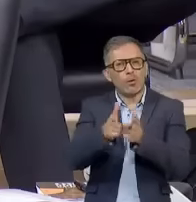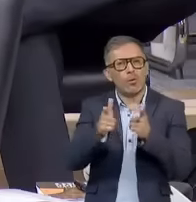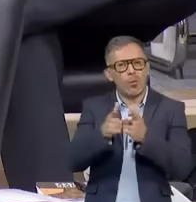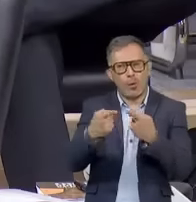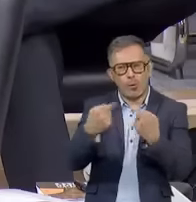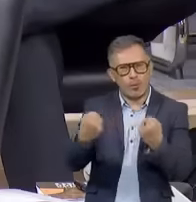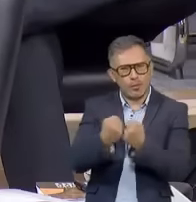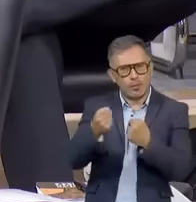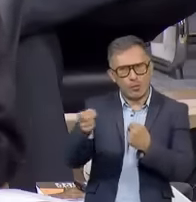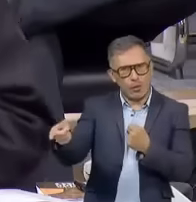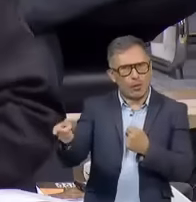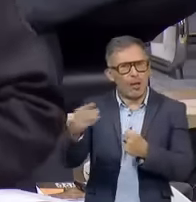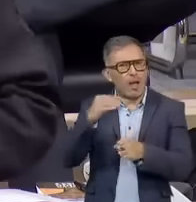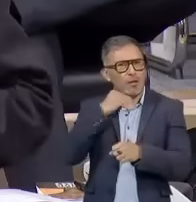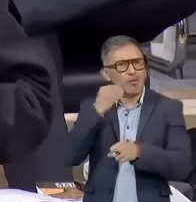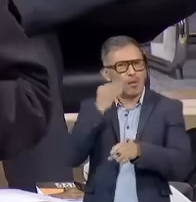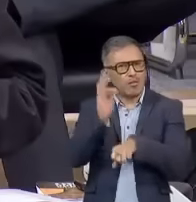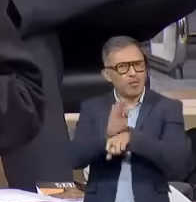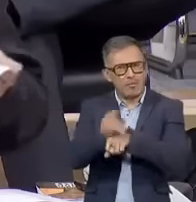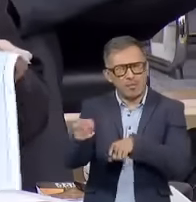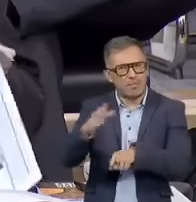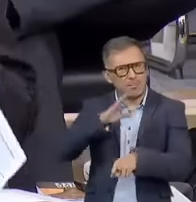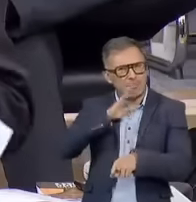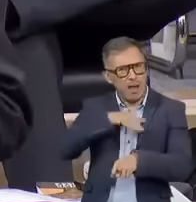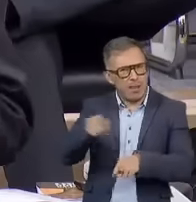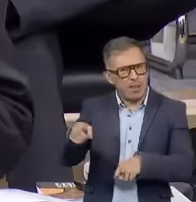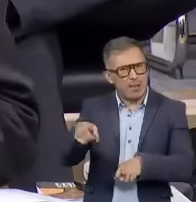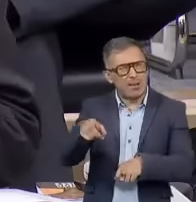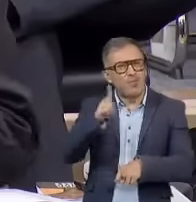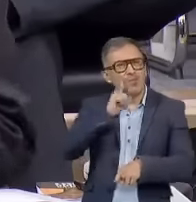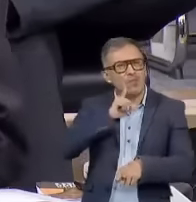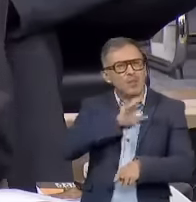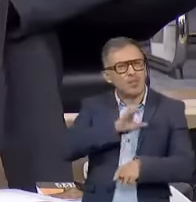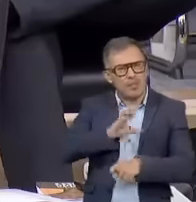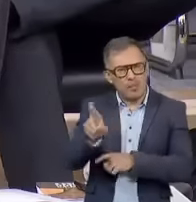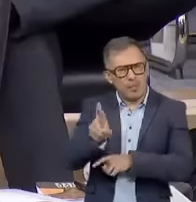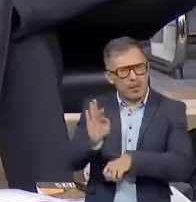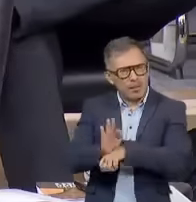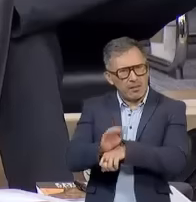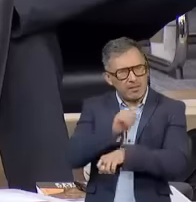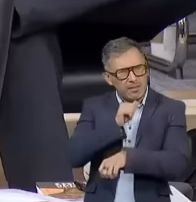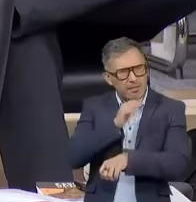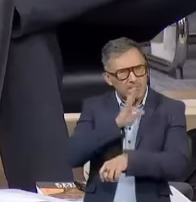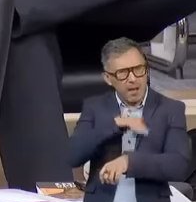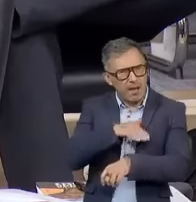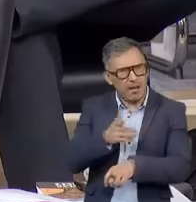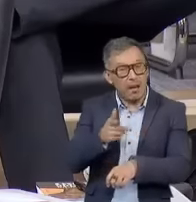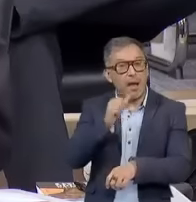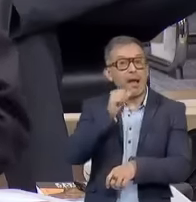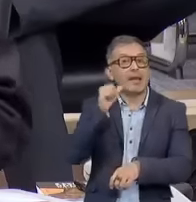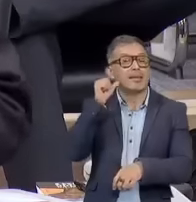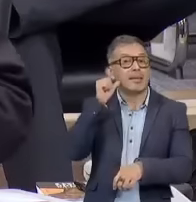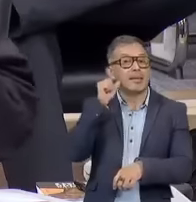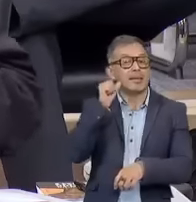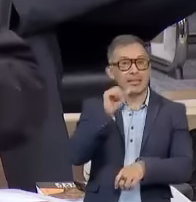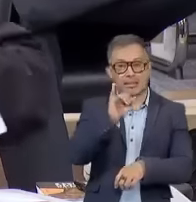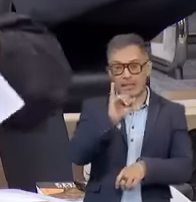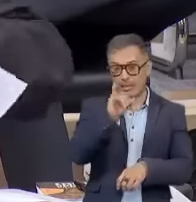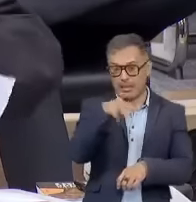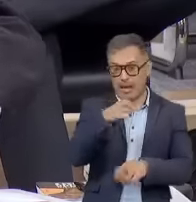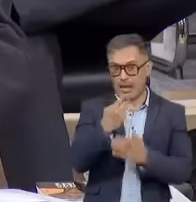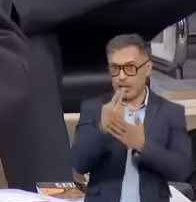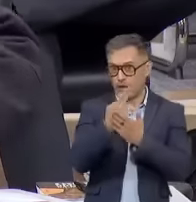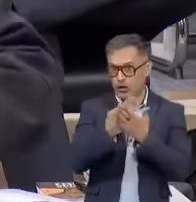Gálvez Ruiz ayer presentamos el la prueba del uso del logotipo eline